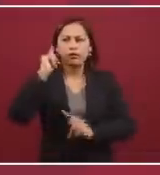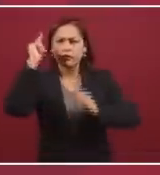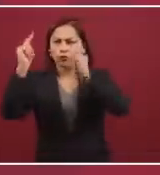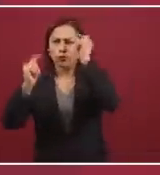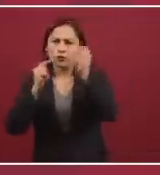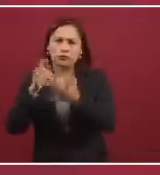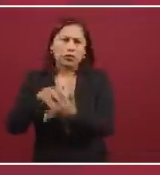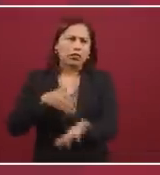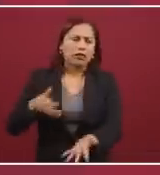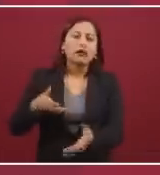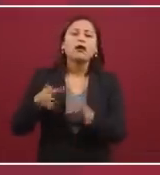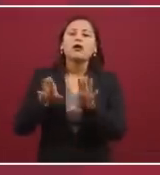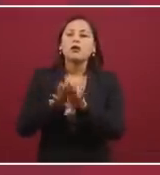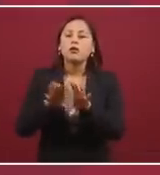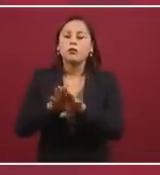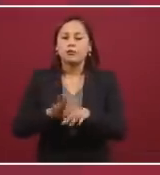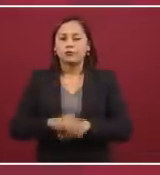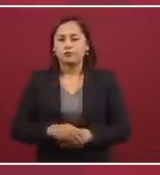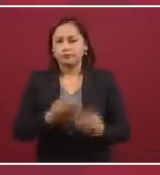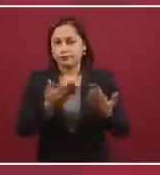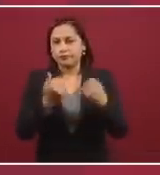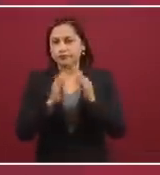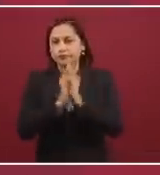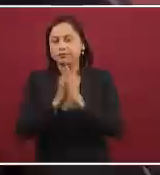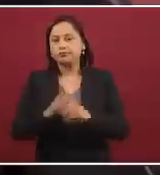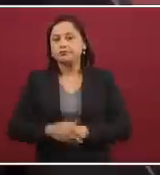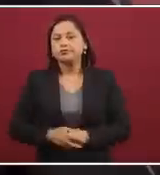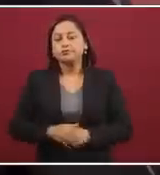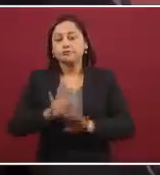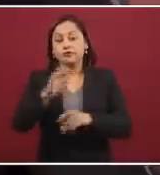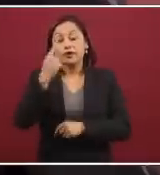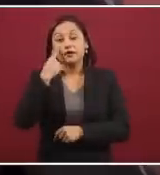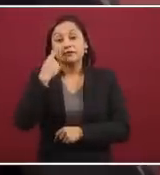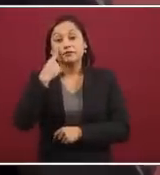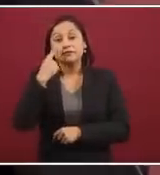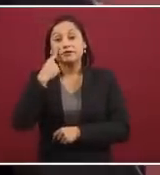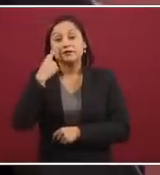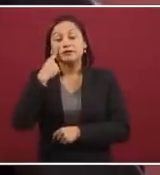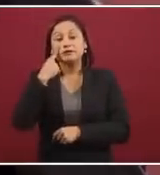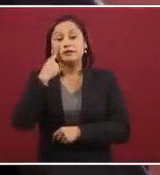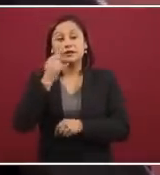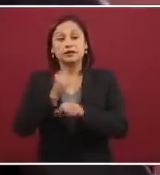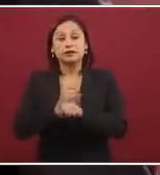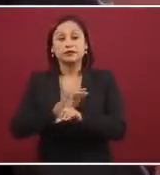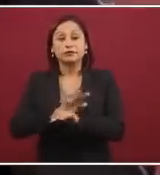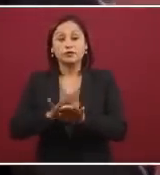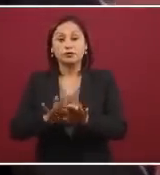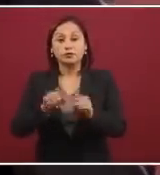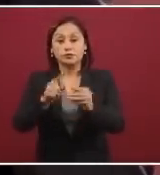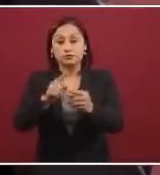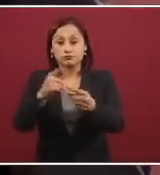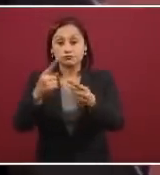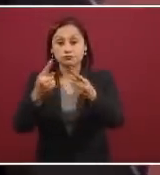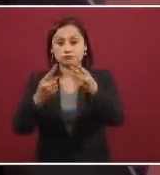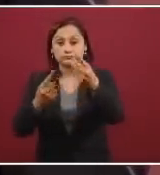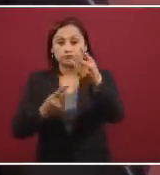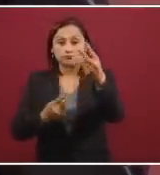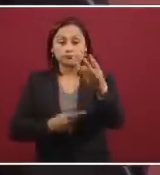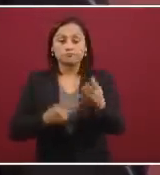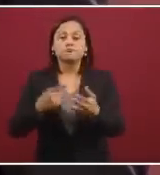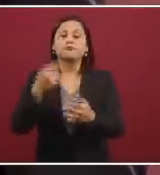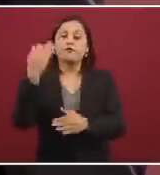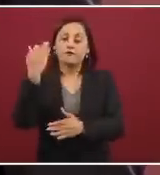sí tiene información que no se manejó con transparencia el fondo